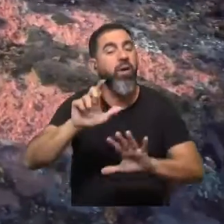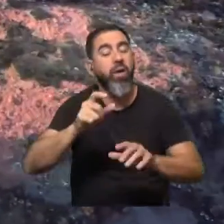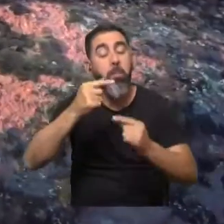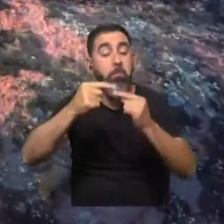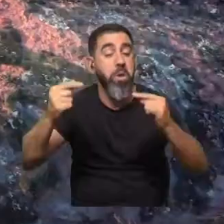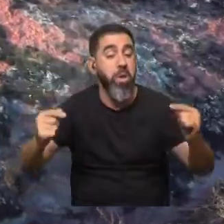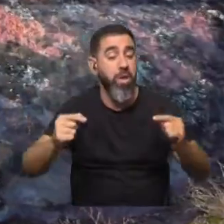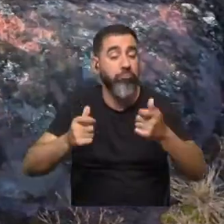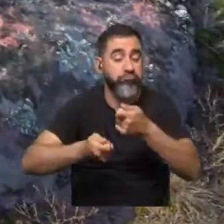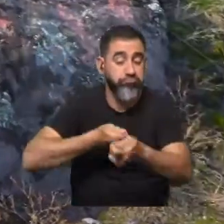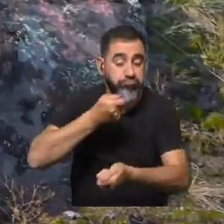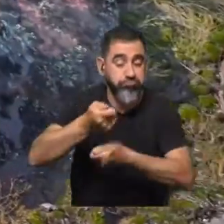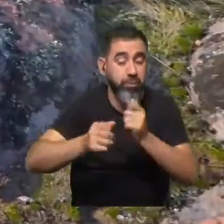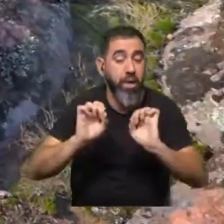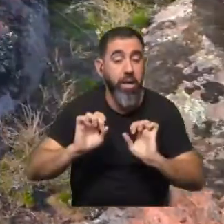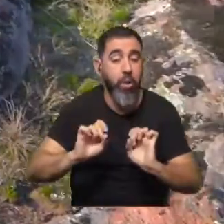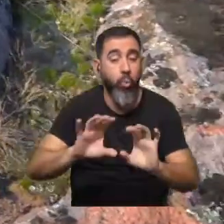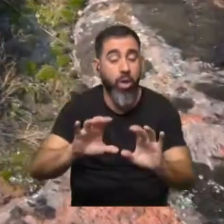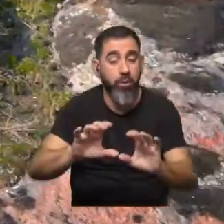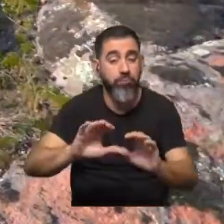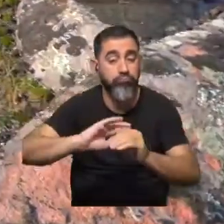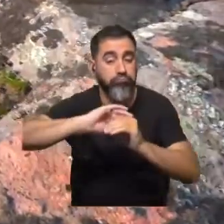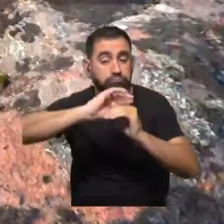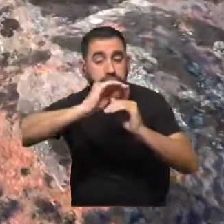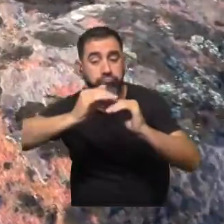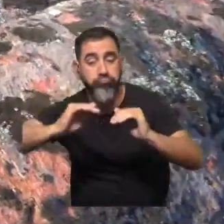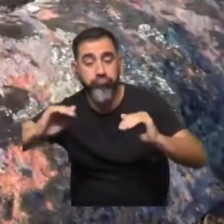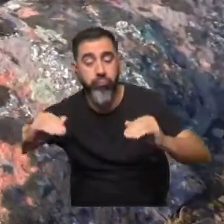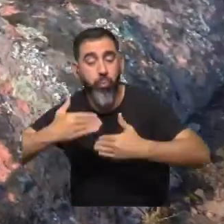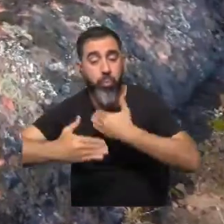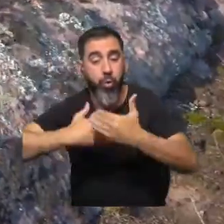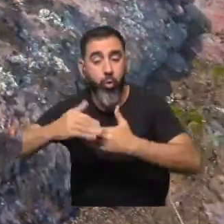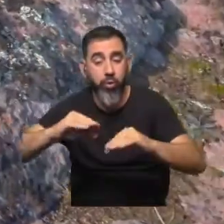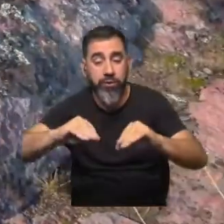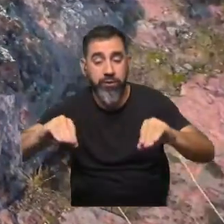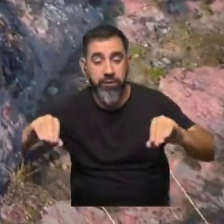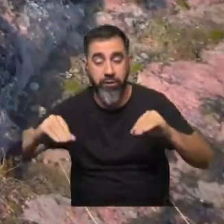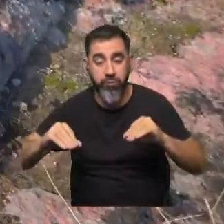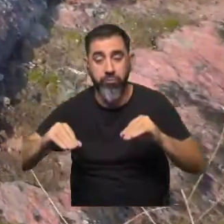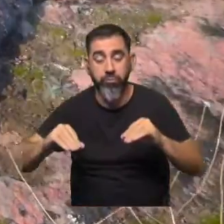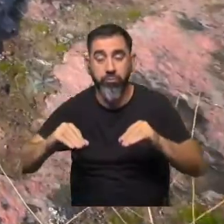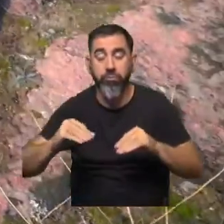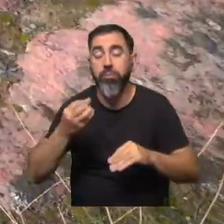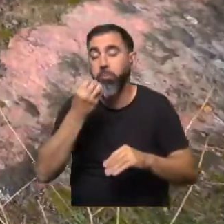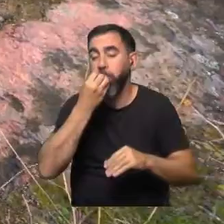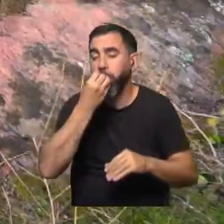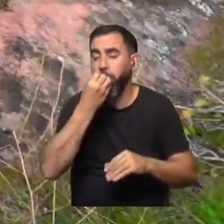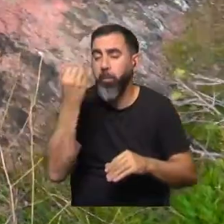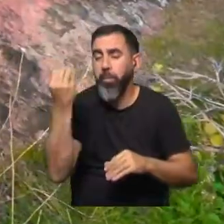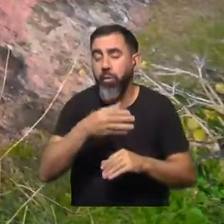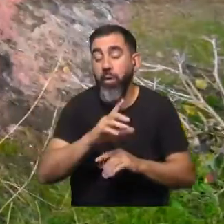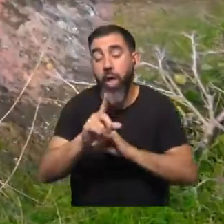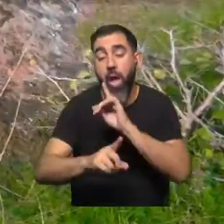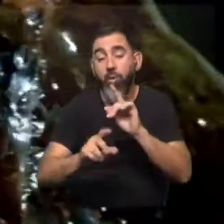una sustancia natural que se forma por procesos geológicos, las más nobles, que